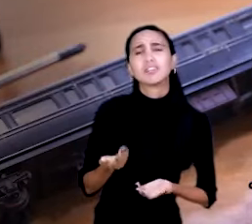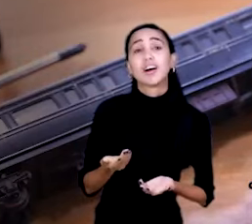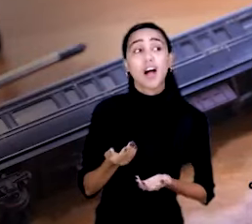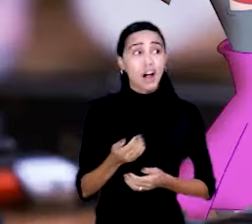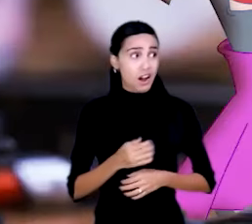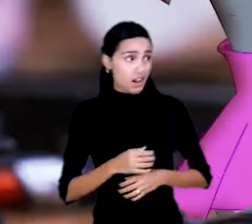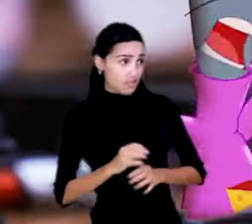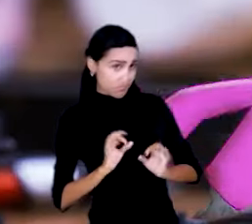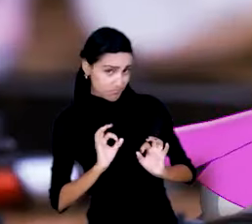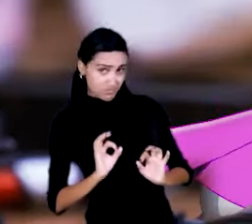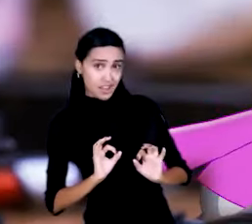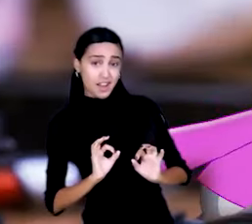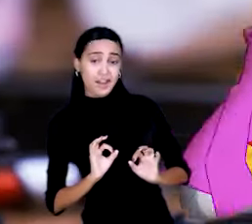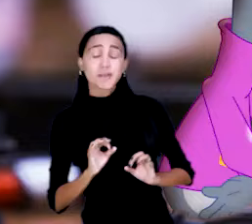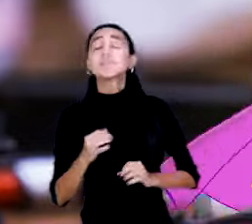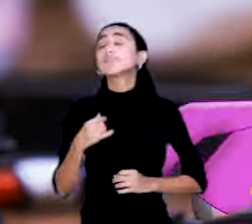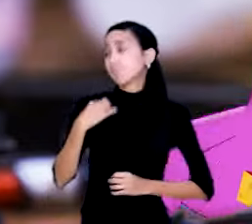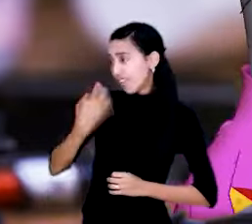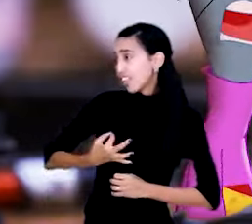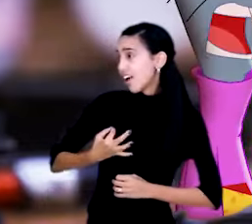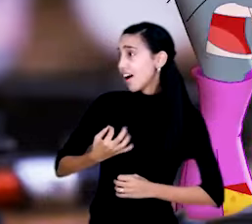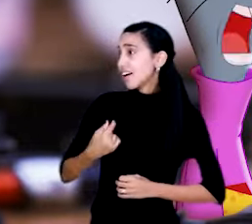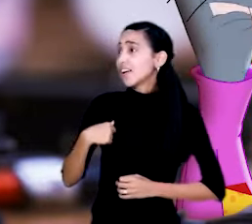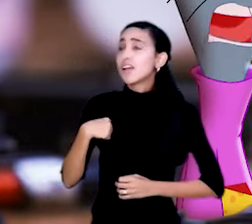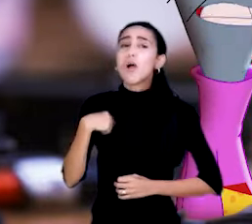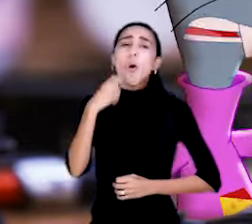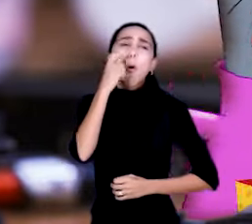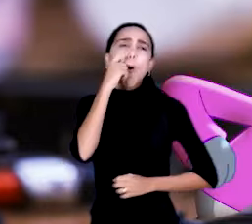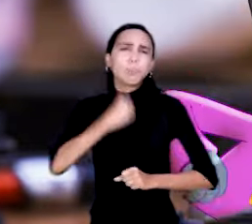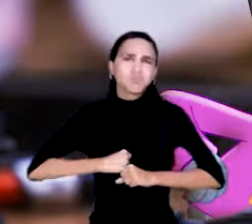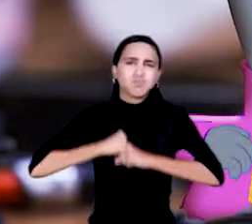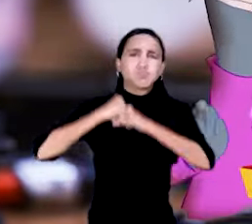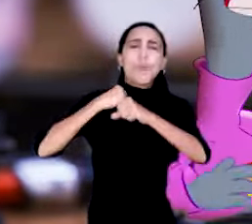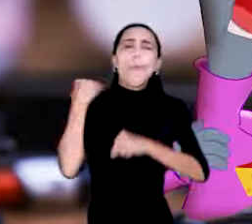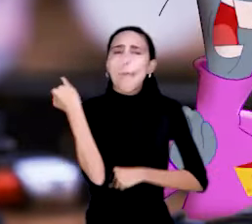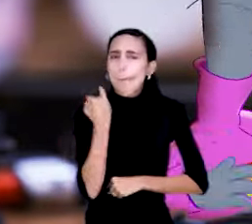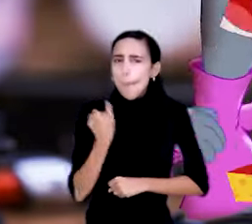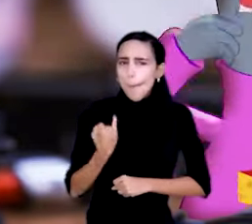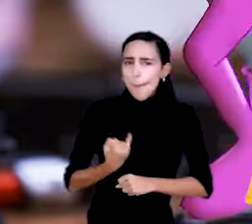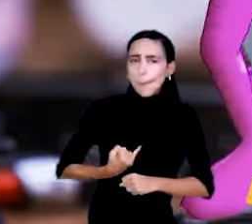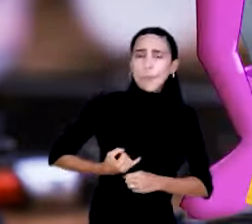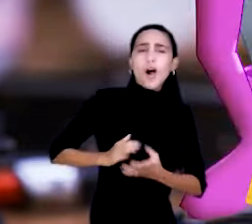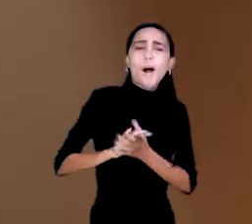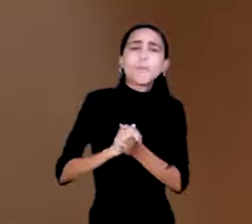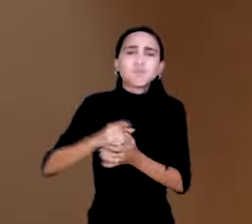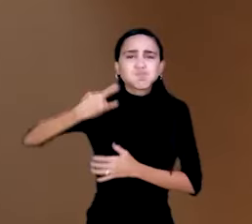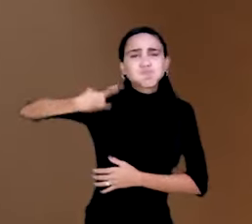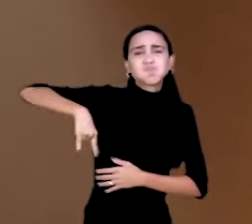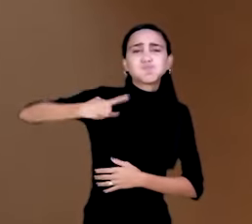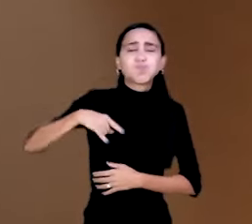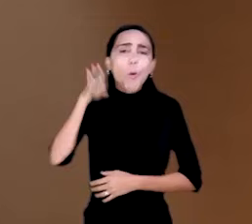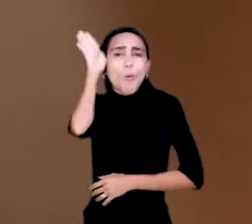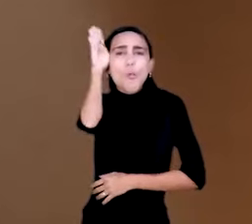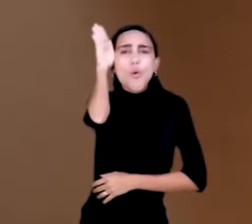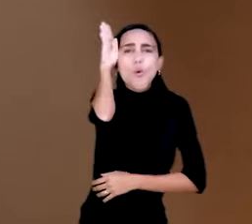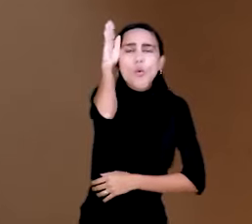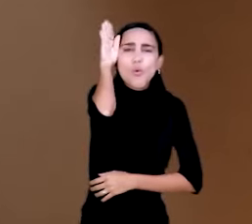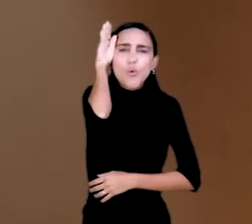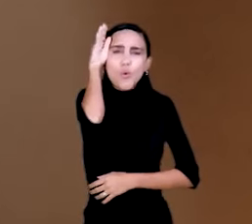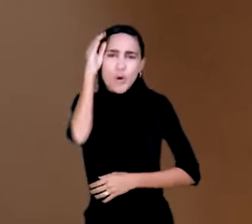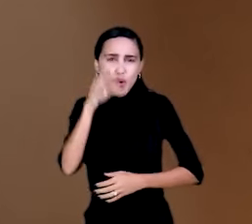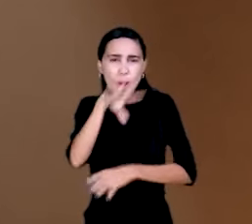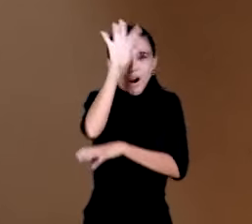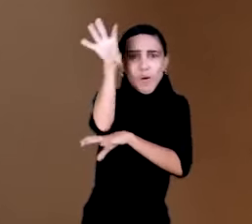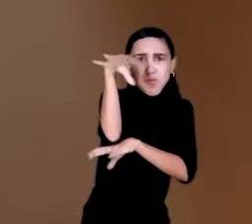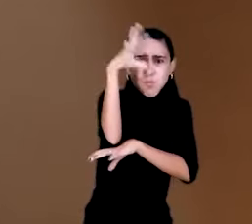me digas. Sí te digo, el del hombre y el caballo flaco con el amigo gordito y el burro que se fajaron con un molino de